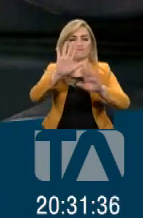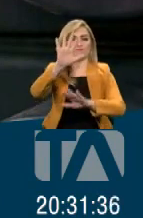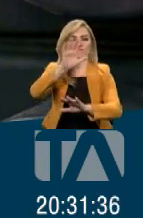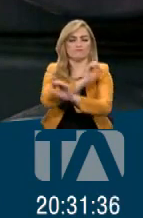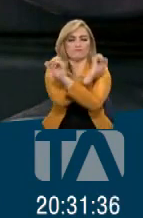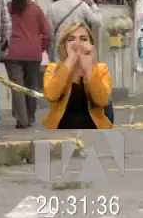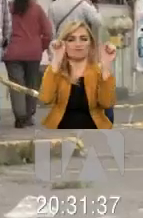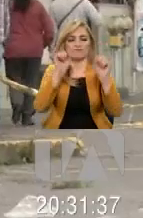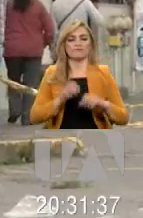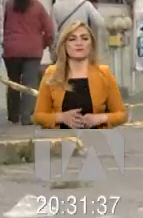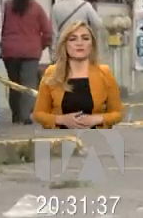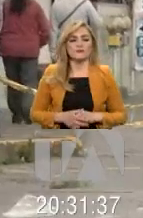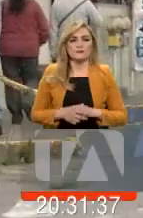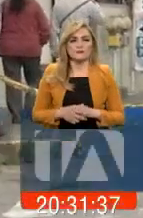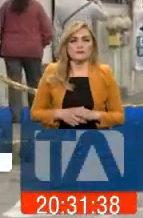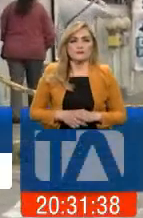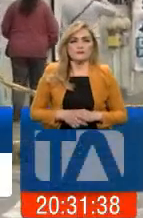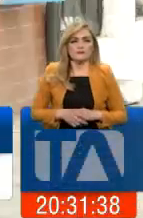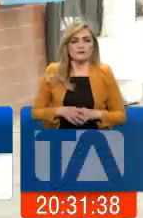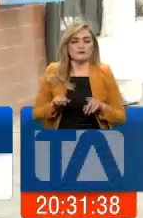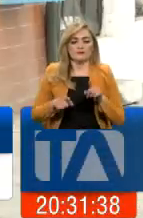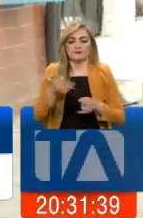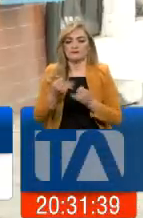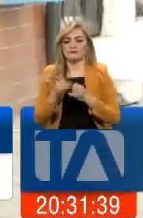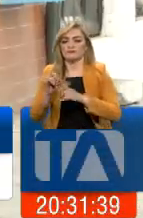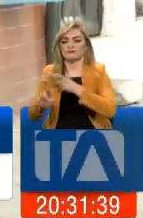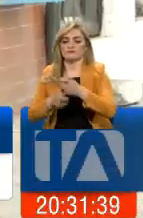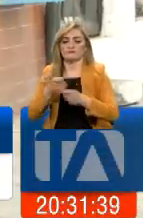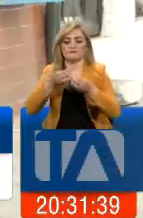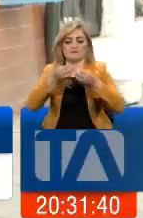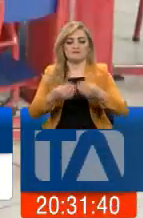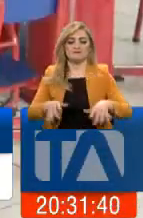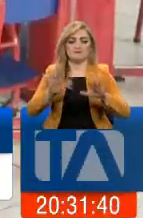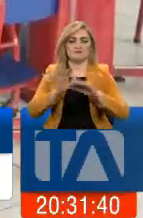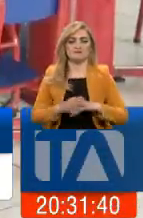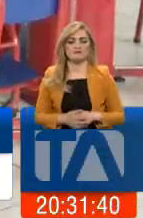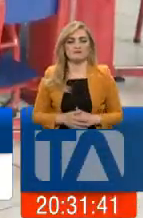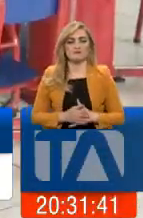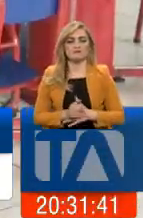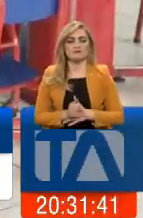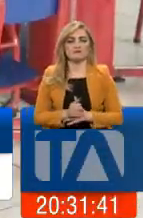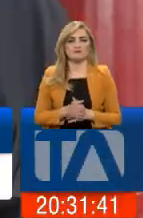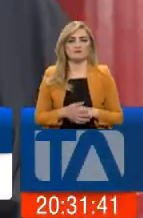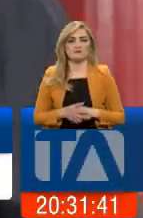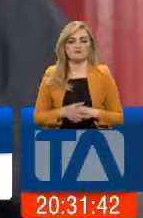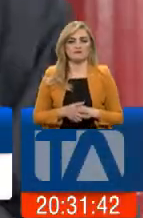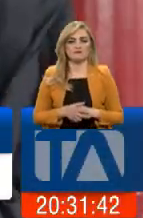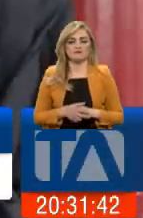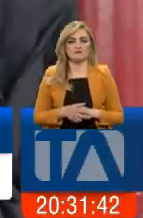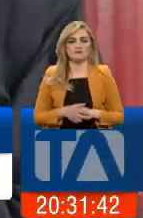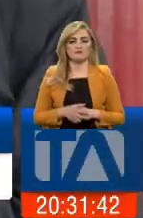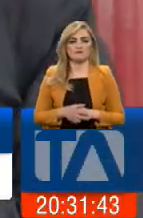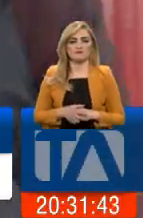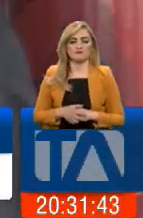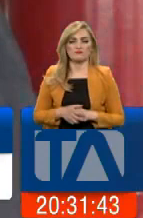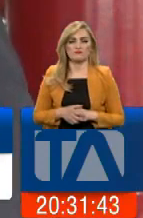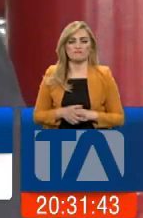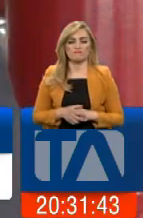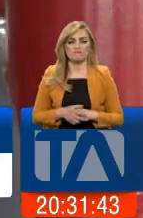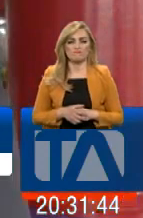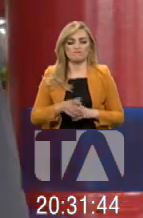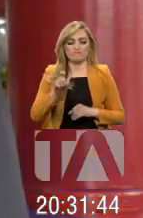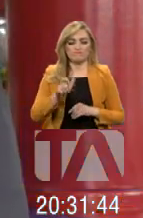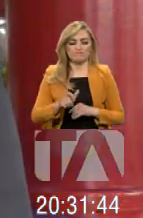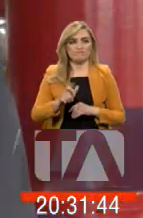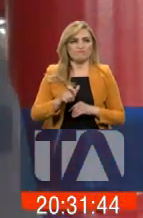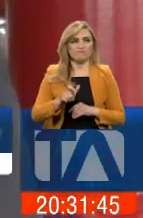5 de la mañana, lo que para muchos comerciantes representa una pérdida de potenciales clientes. ¿La mayor parte de clientes a qué hora viene? De 5